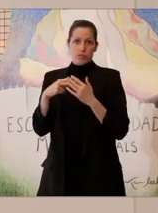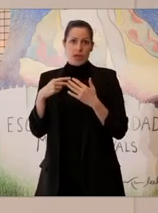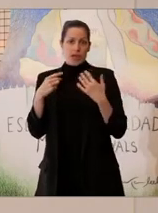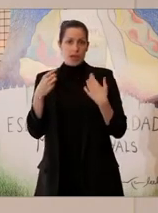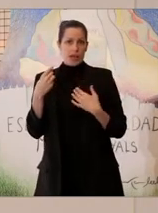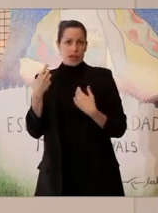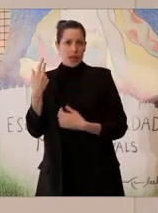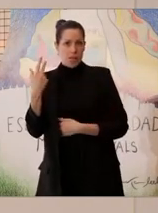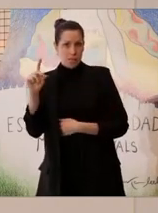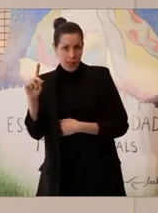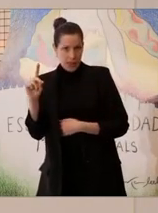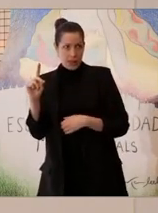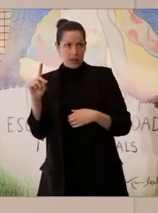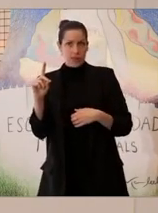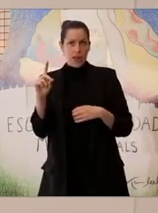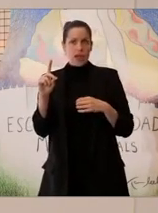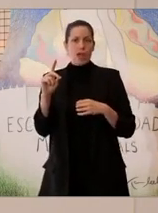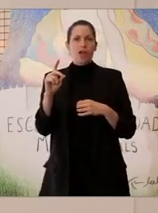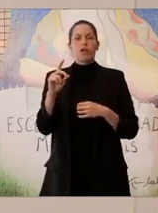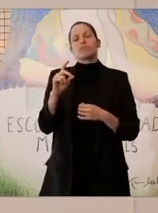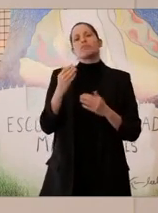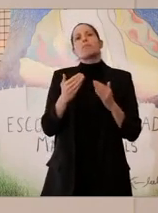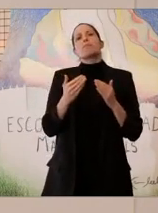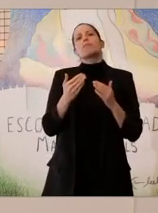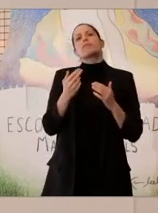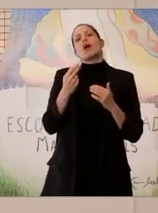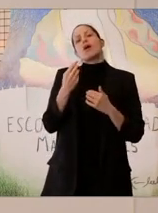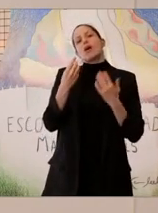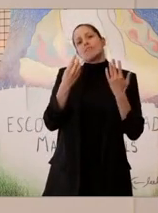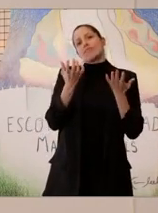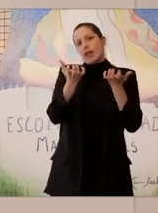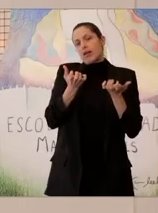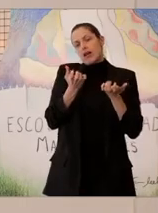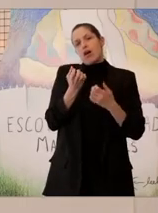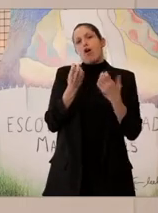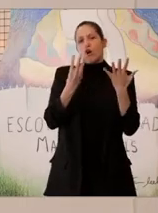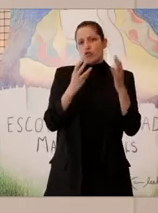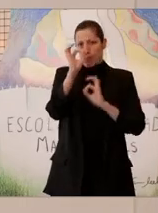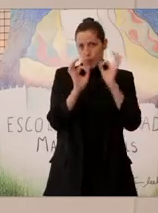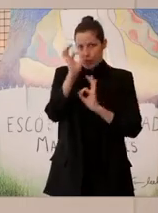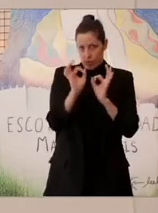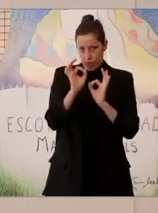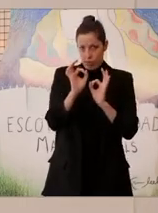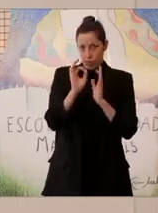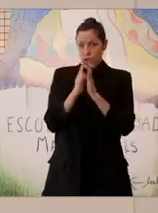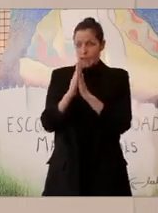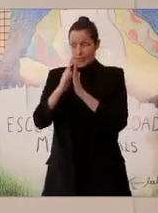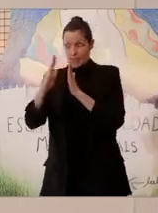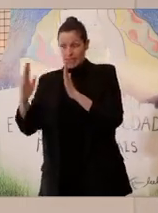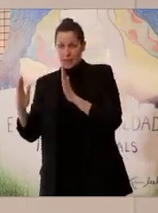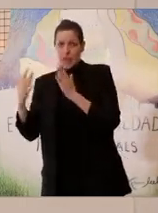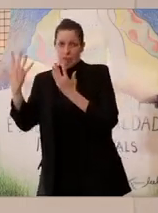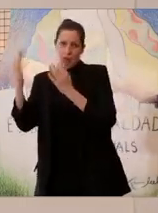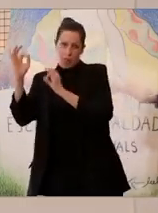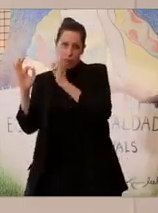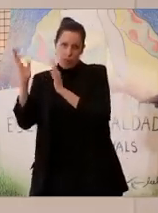el 20 al 22 hemos subido 10 puntos, 10 puntos de porcentaje de representación de mujeres en los